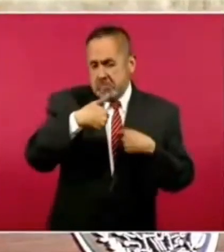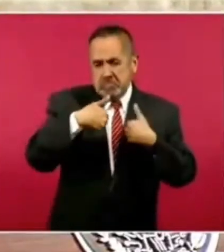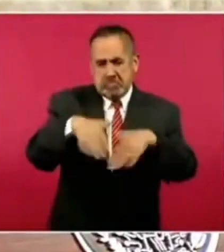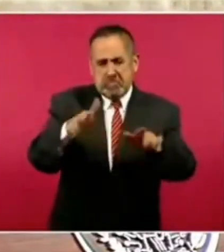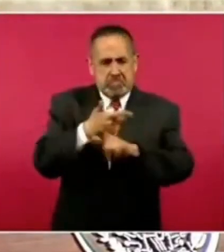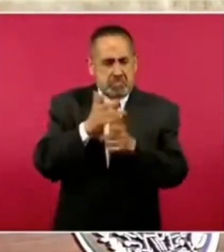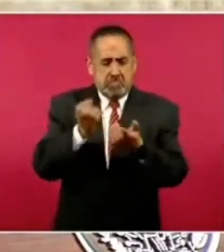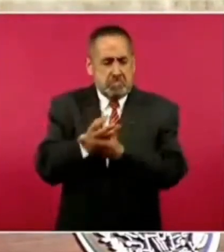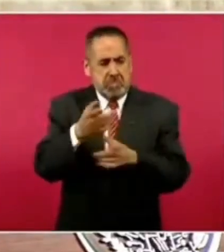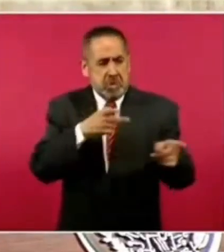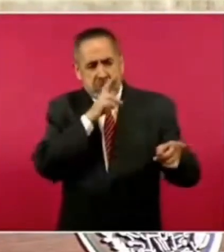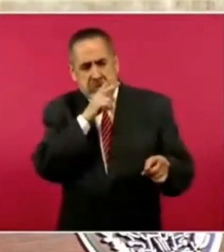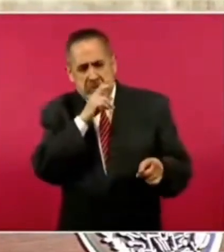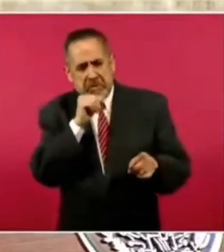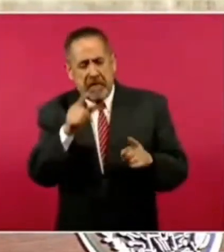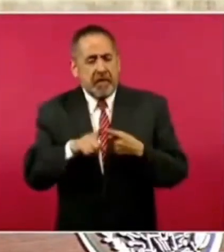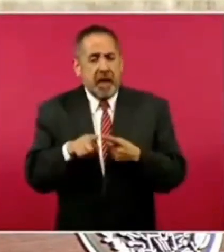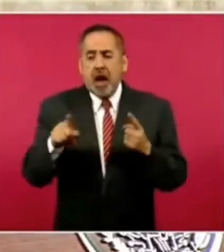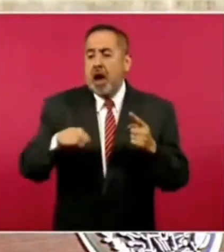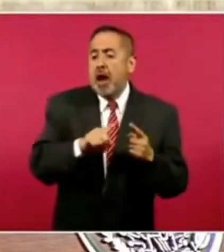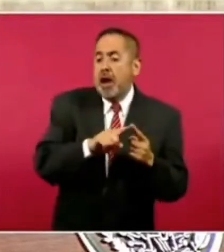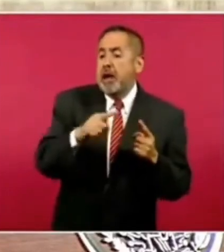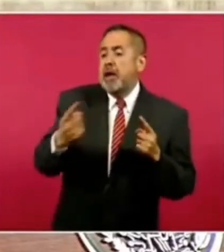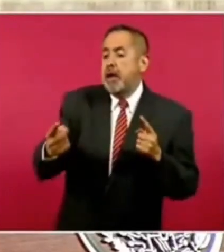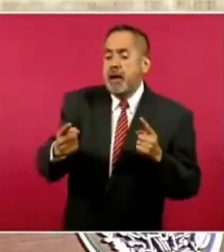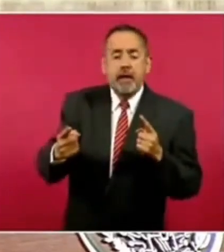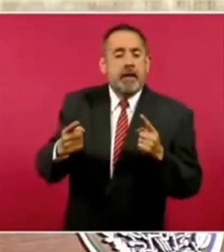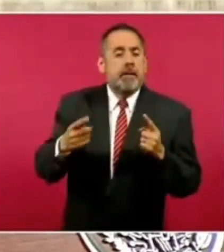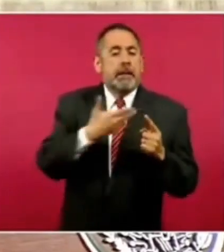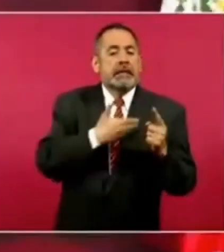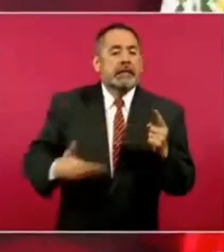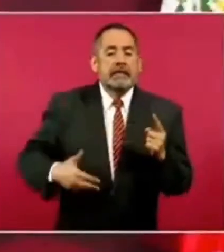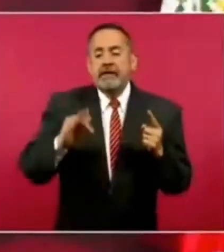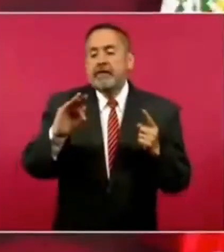qué preocuparse el presidente Calderón.